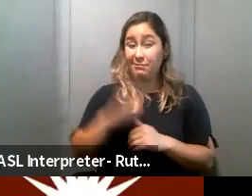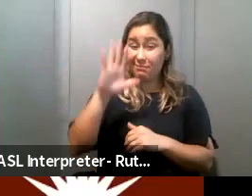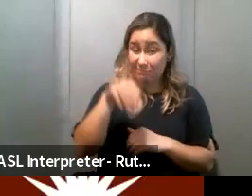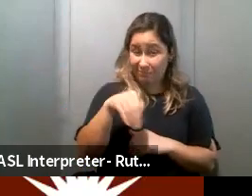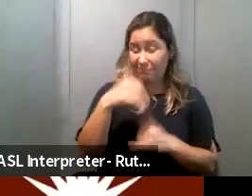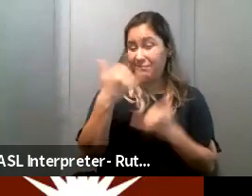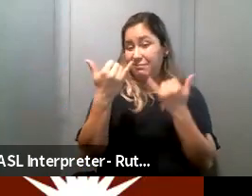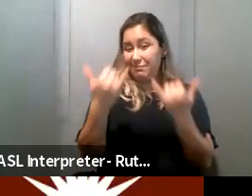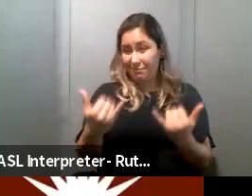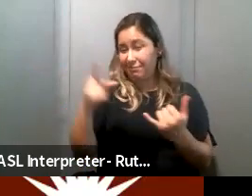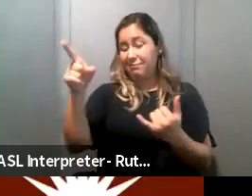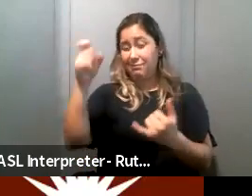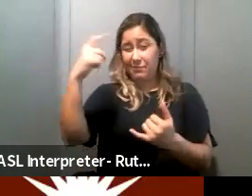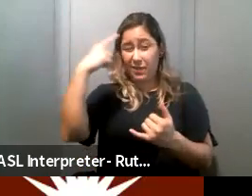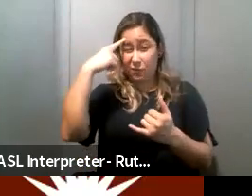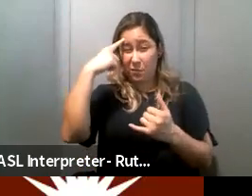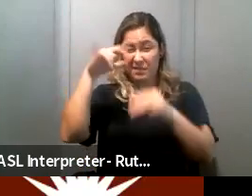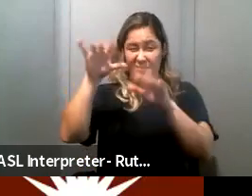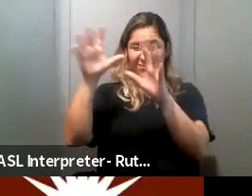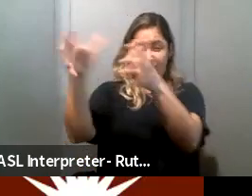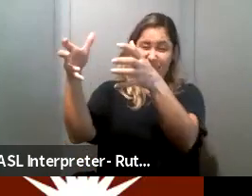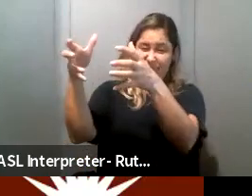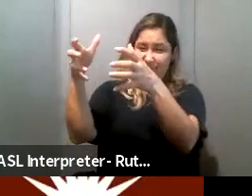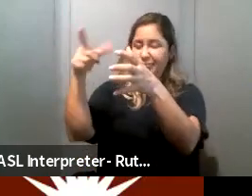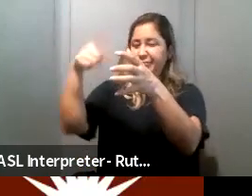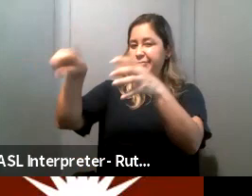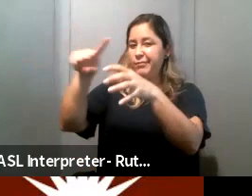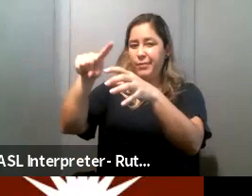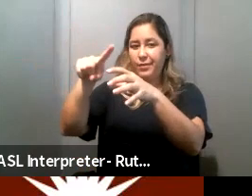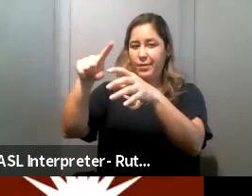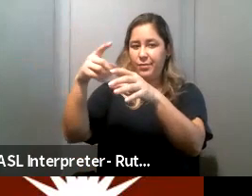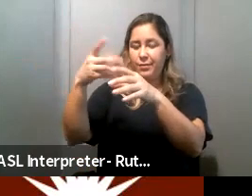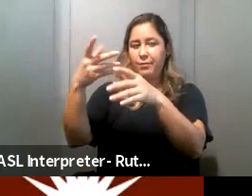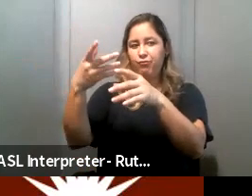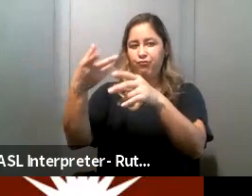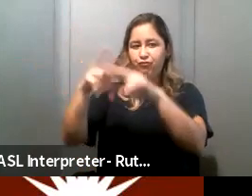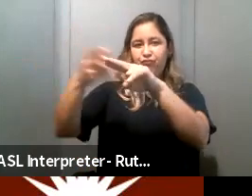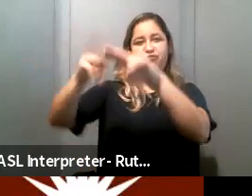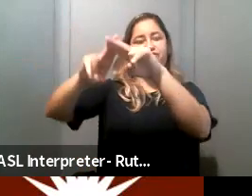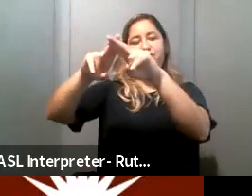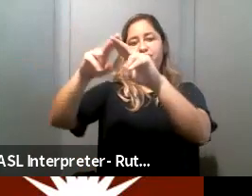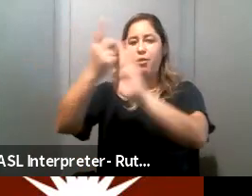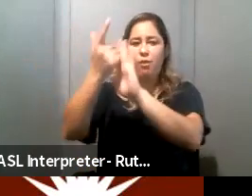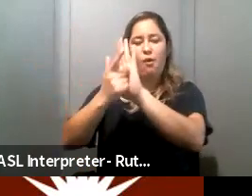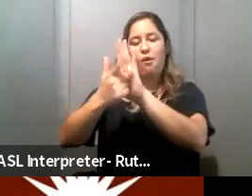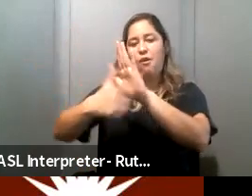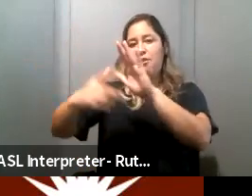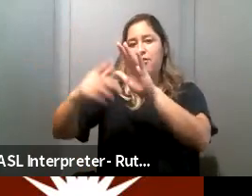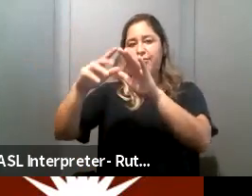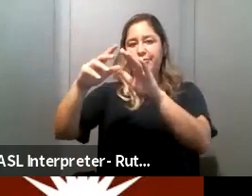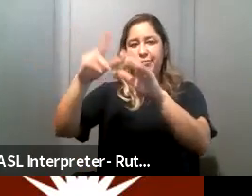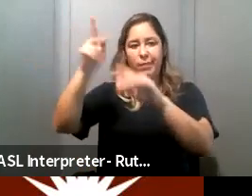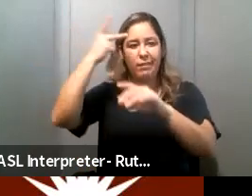algo para mejorar esta crisis migratoria. Por el contrario, ha creado políticas discriminatorias donde criminalizan